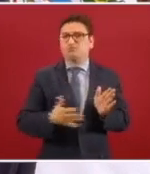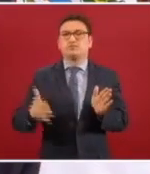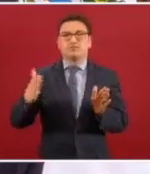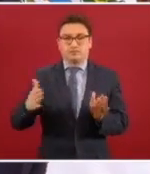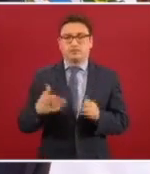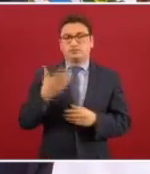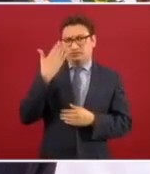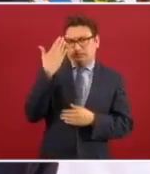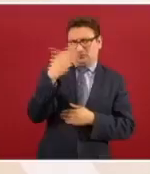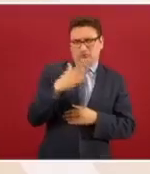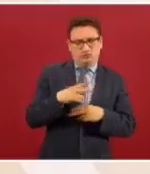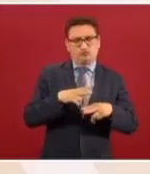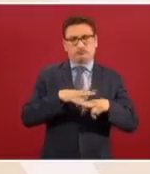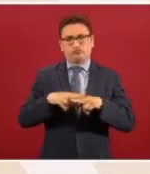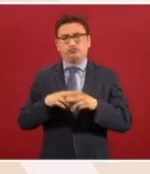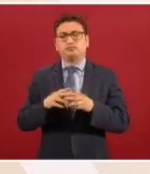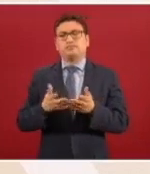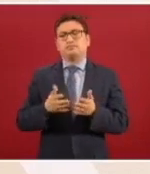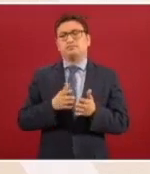que